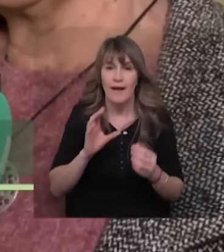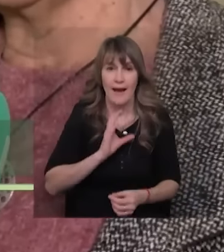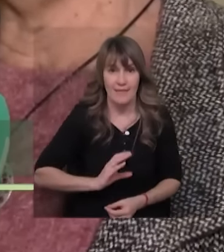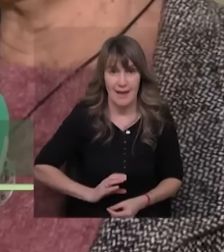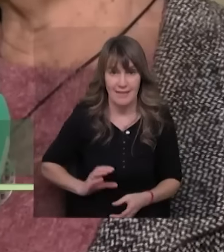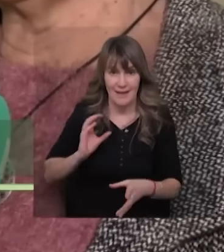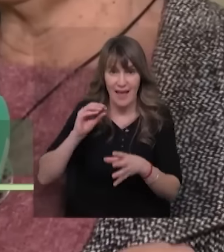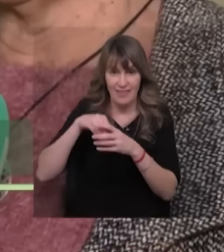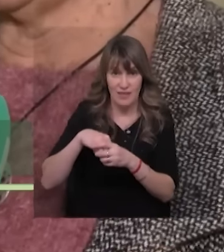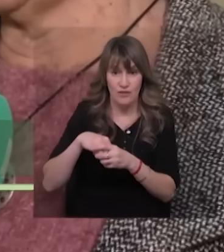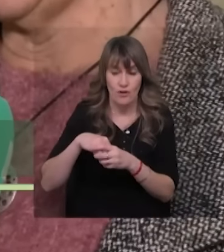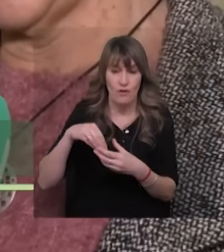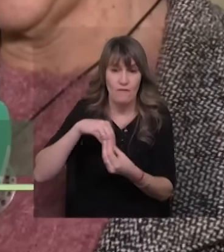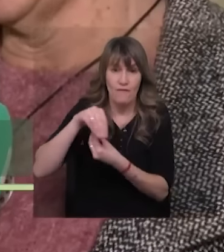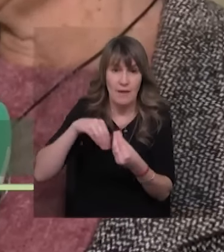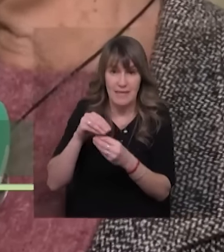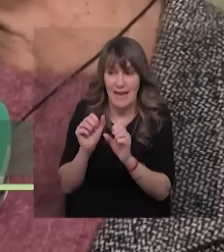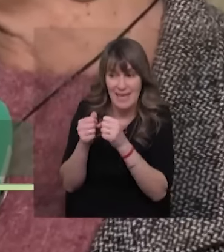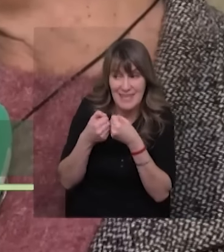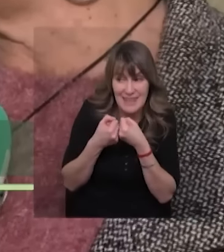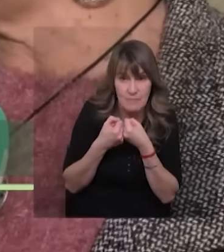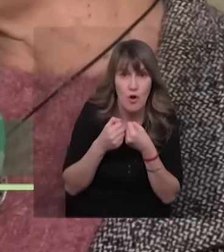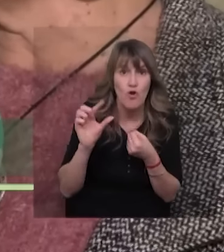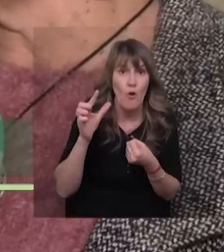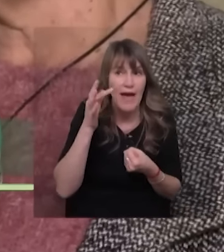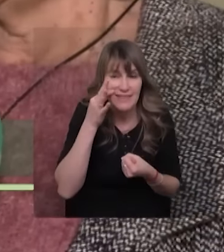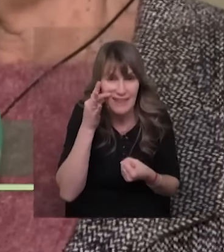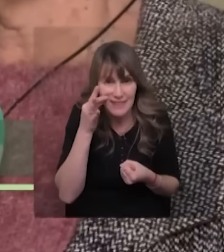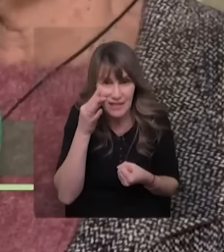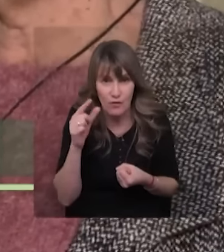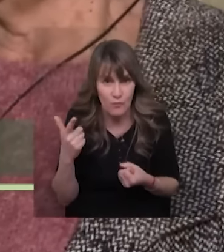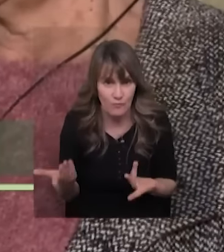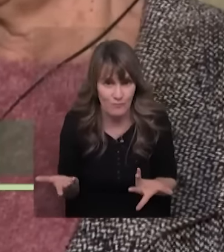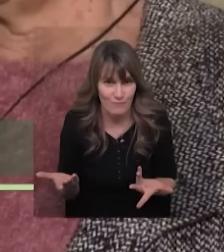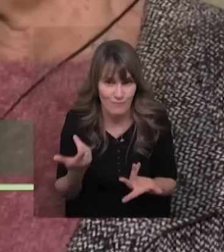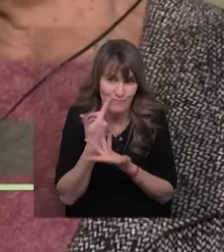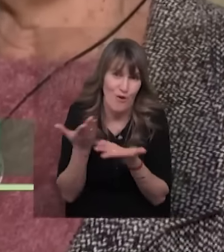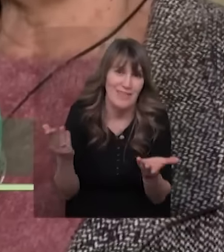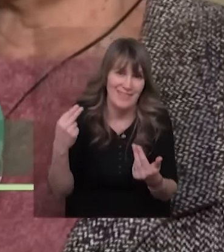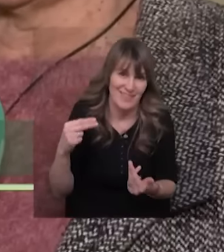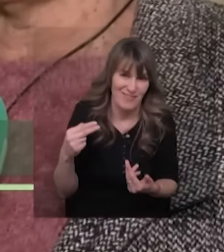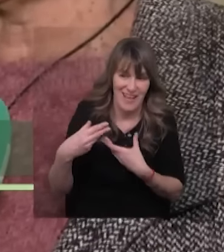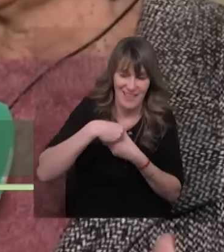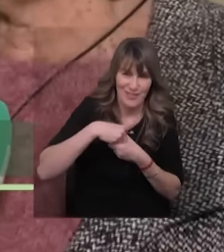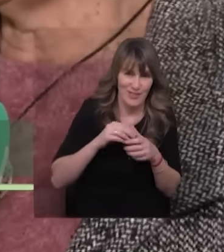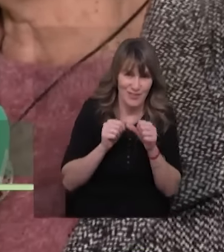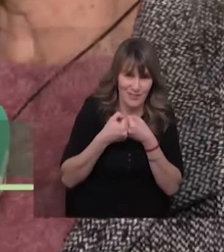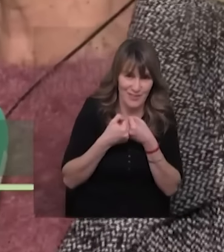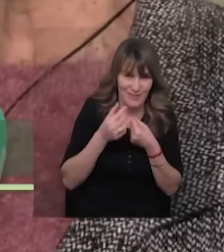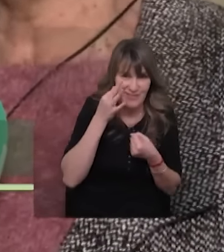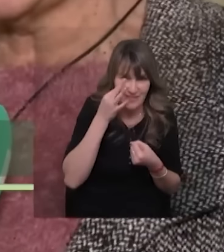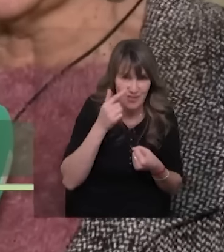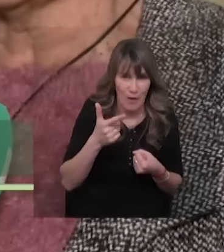producen en el ámbito de no hay testigos públicos entonces la digamos